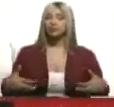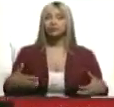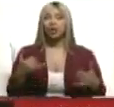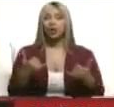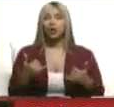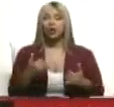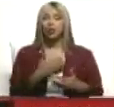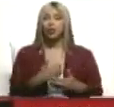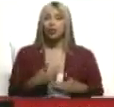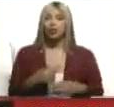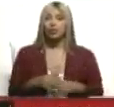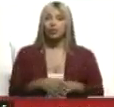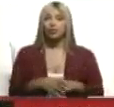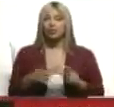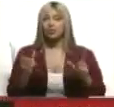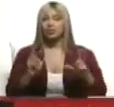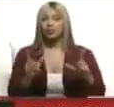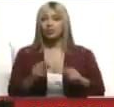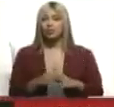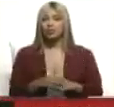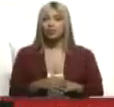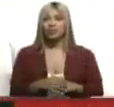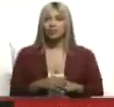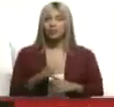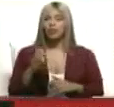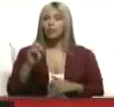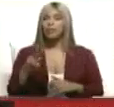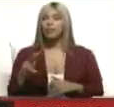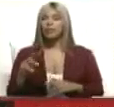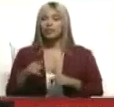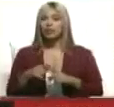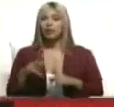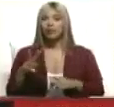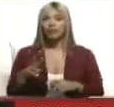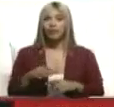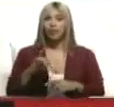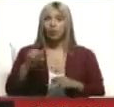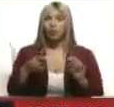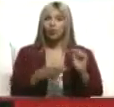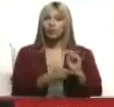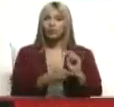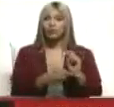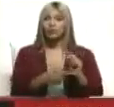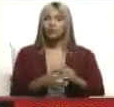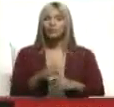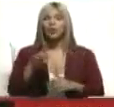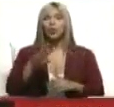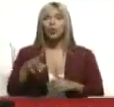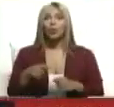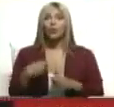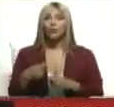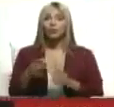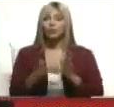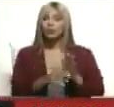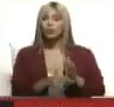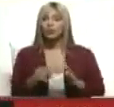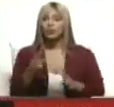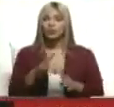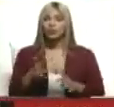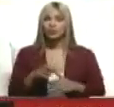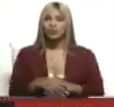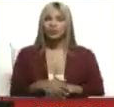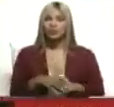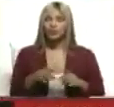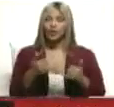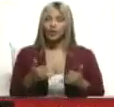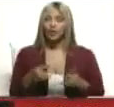del Venezolano TV. EBTV, el dueño, se llama Juan Guaidó, compró ese canal con dinero robado a Venezuela y